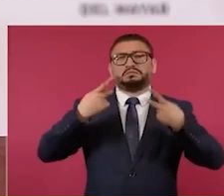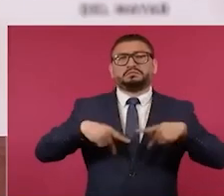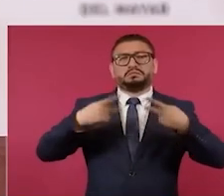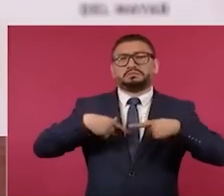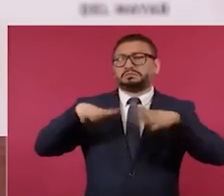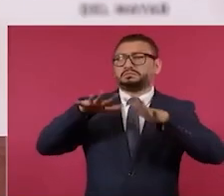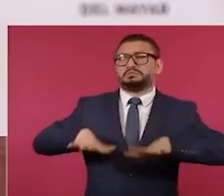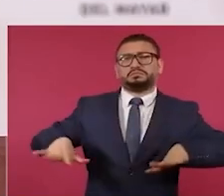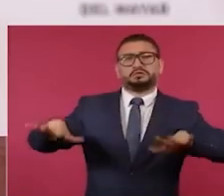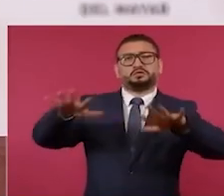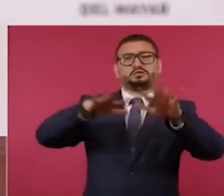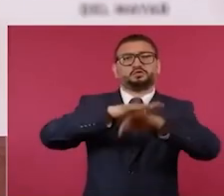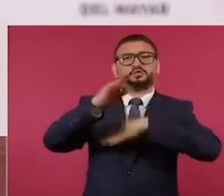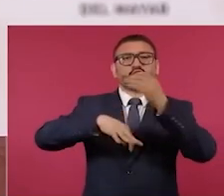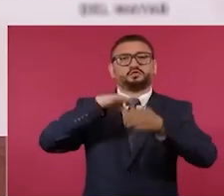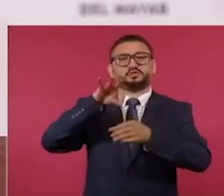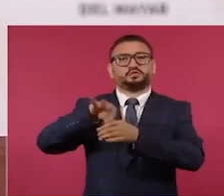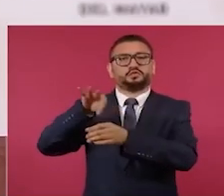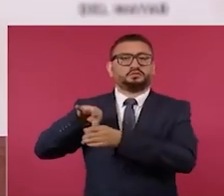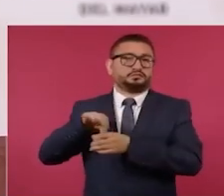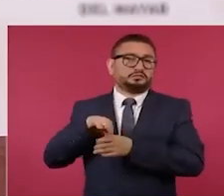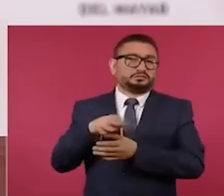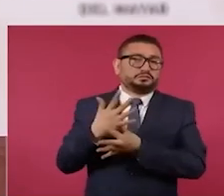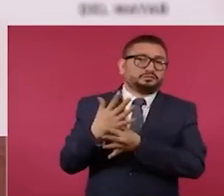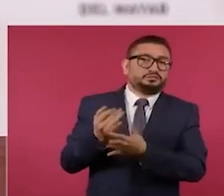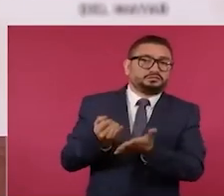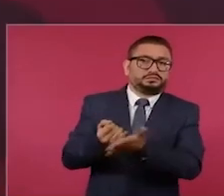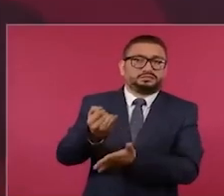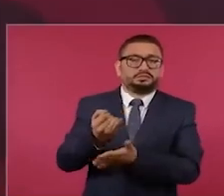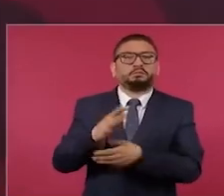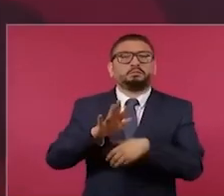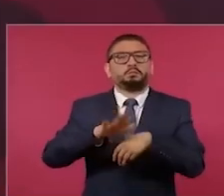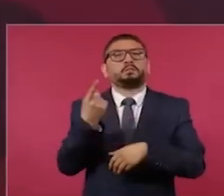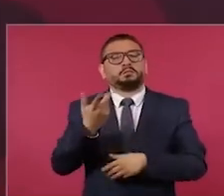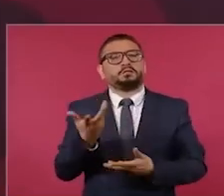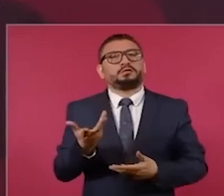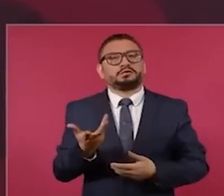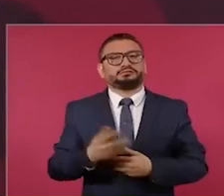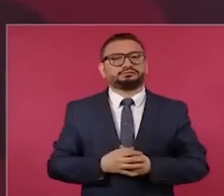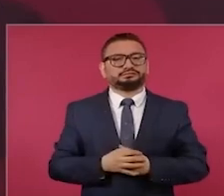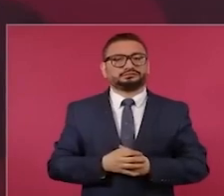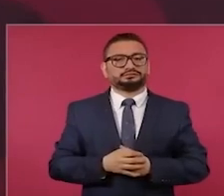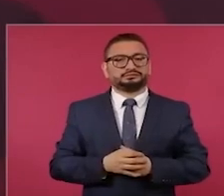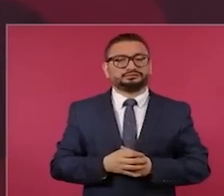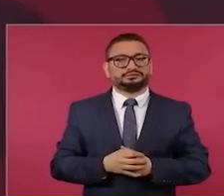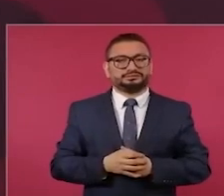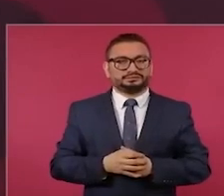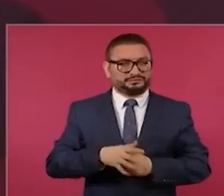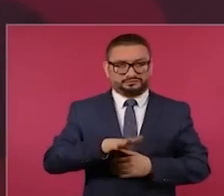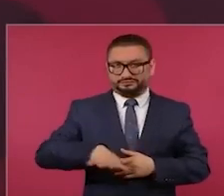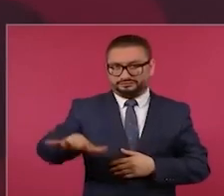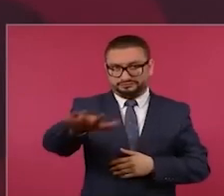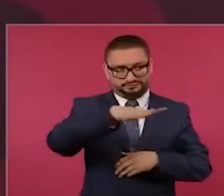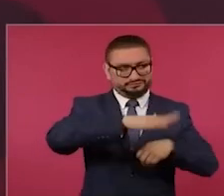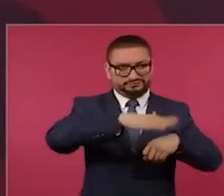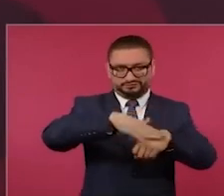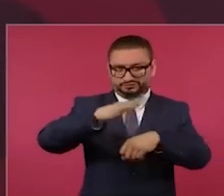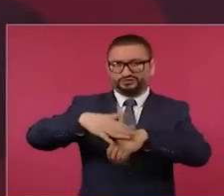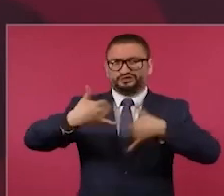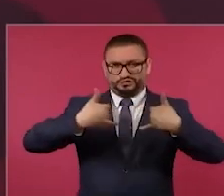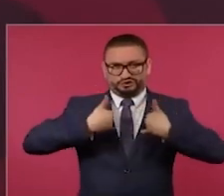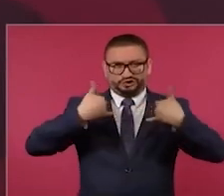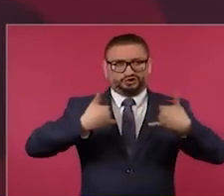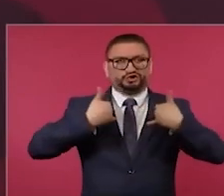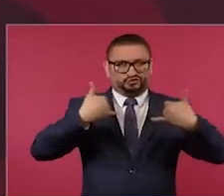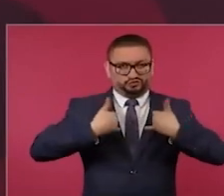Vamos ahora al campo de la noticia nacional. La noticia corrió como pólvora e inundó las redes sociales y desató múltiples opiniones